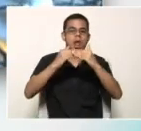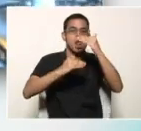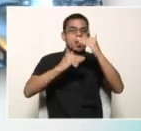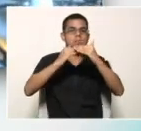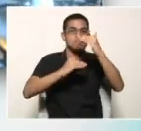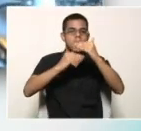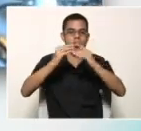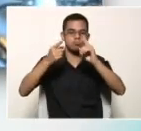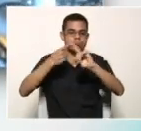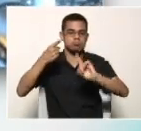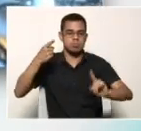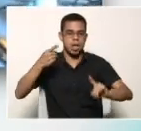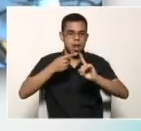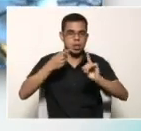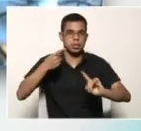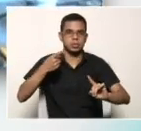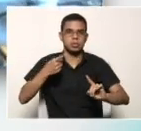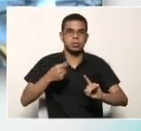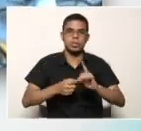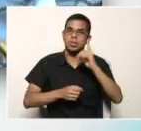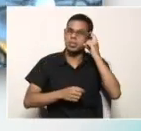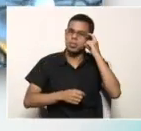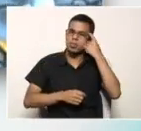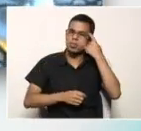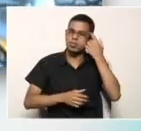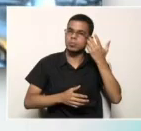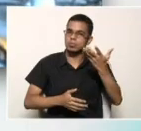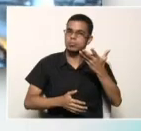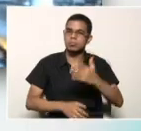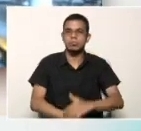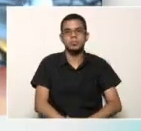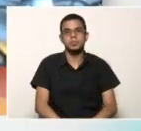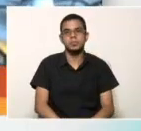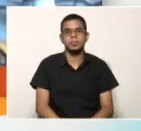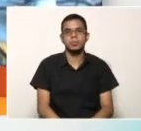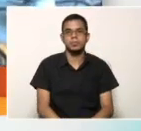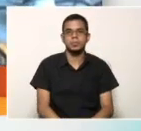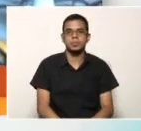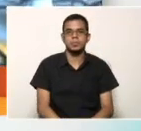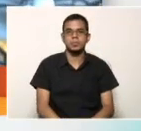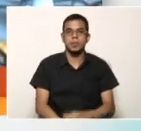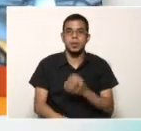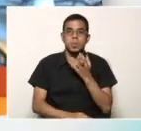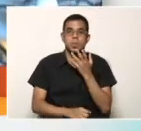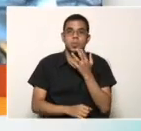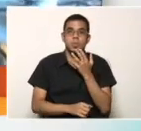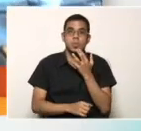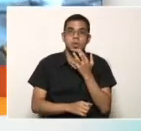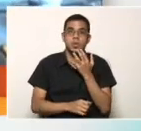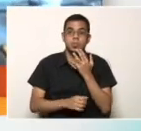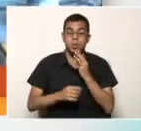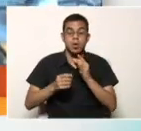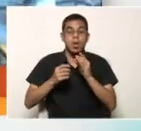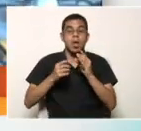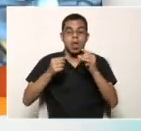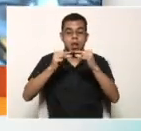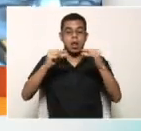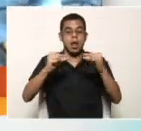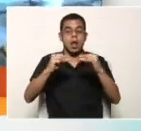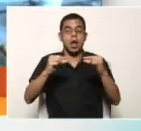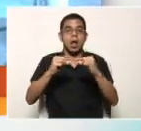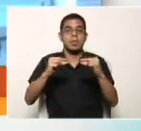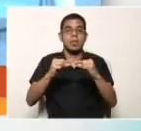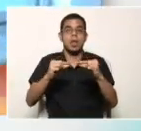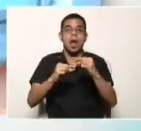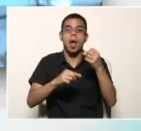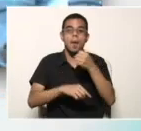está fallando. Recuerden que hay un neutro y hay una fase. En este caso la fase es el cable blanco, que es el que trae la corriente. Y el neutro es